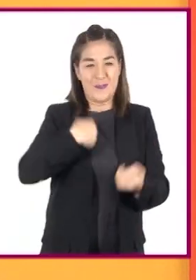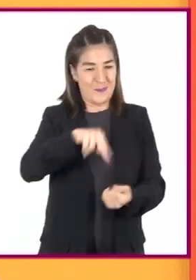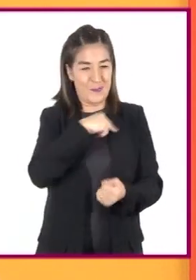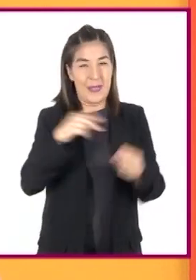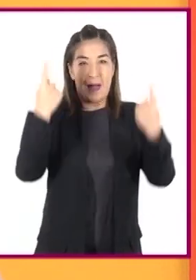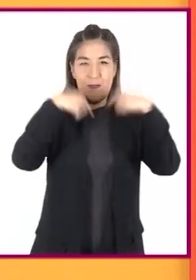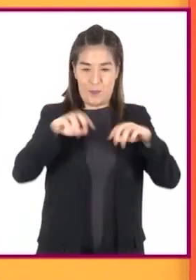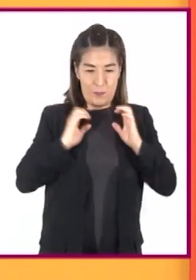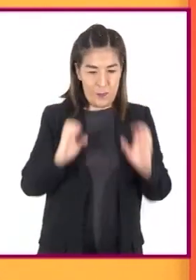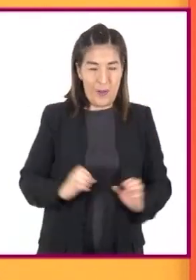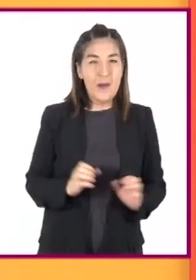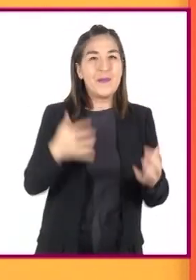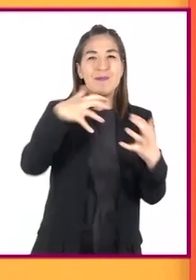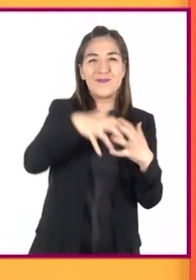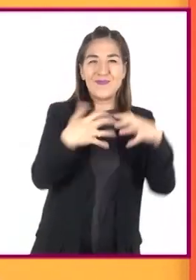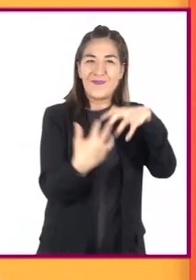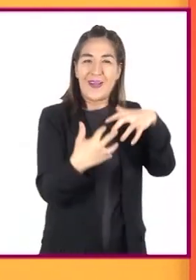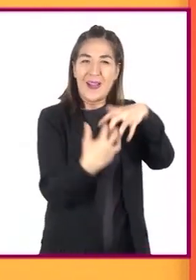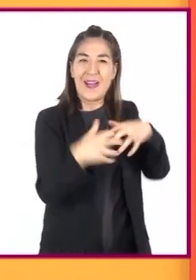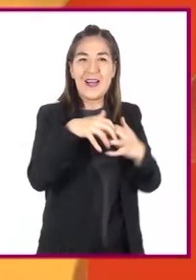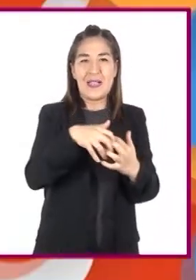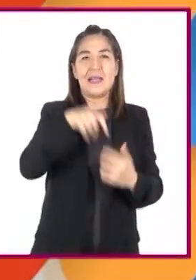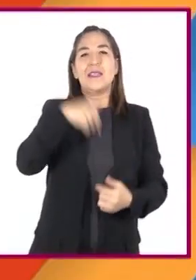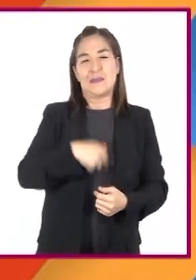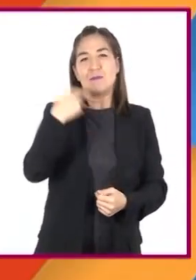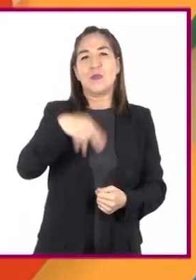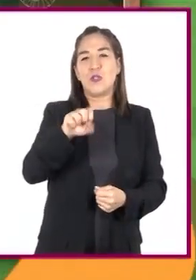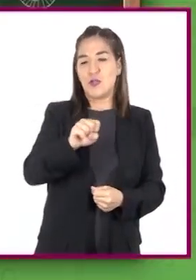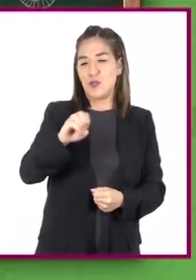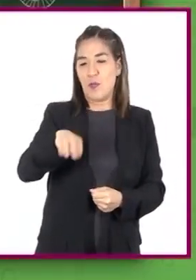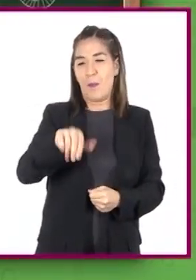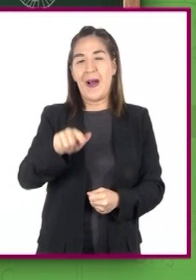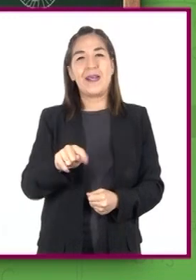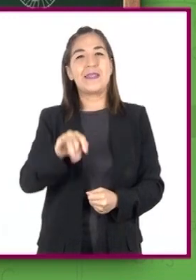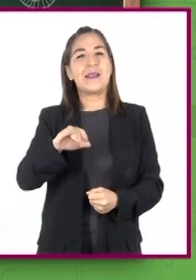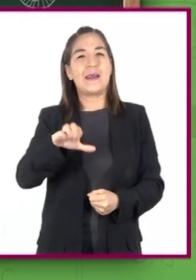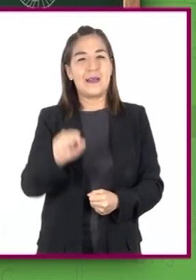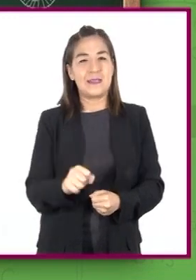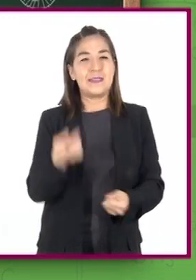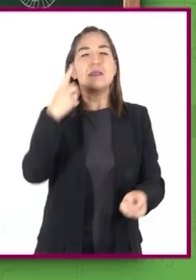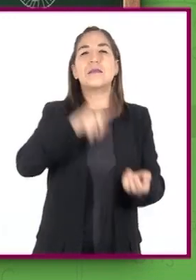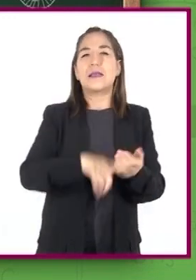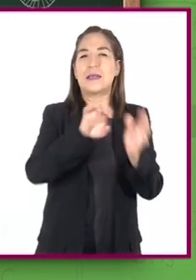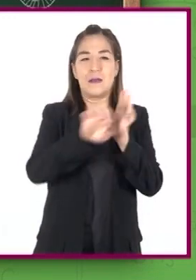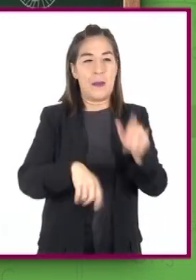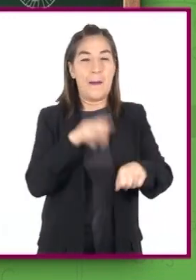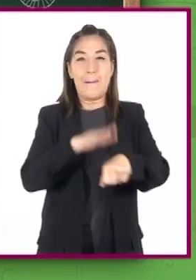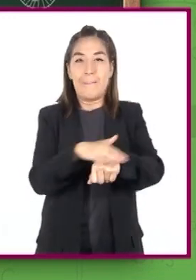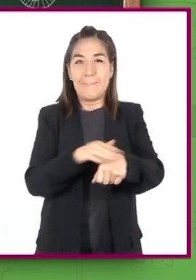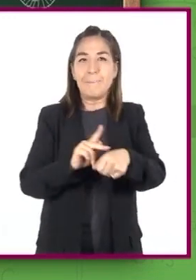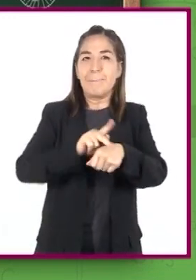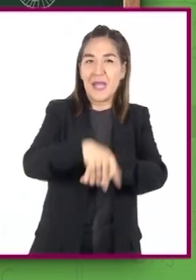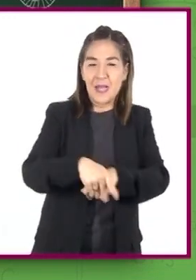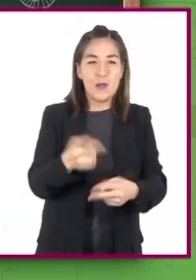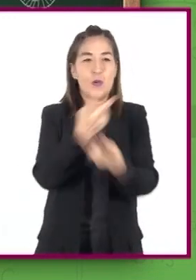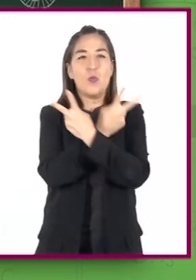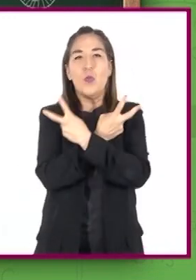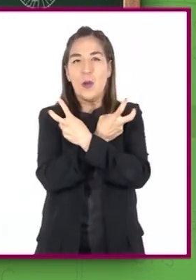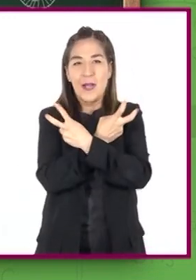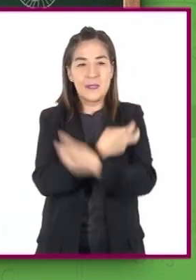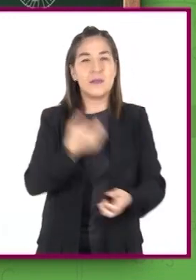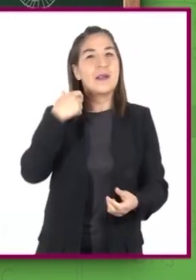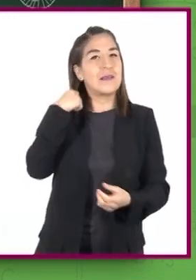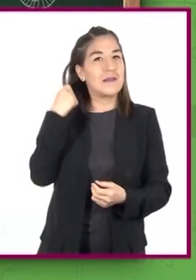por tejidos formados por células somáticas. Por ejemplo, de la piel, de los huesos,